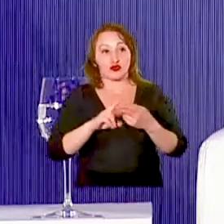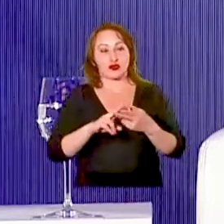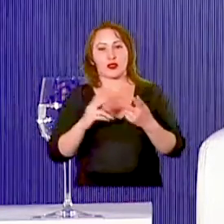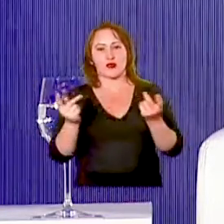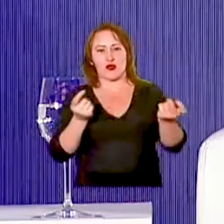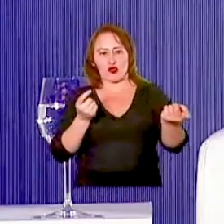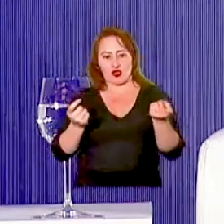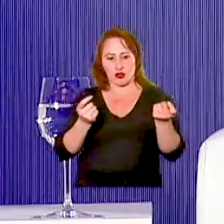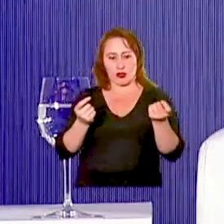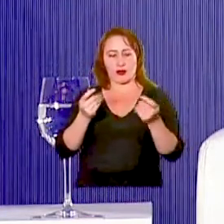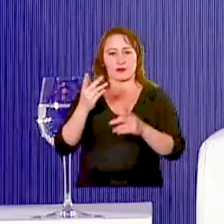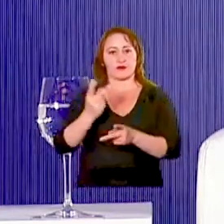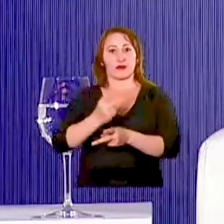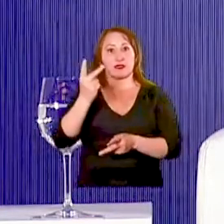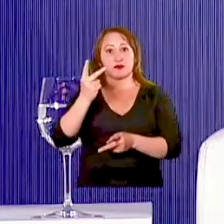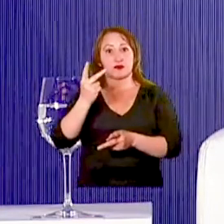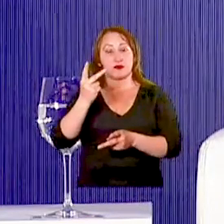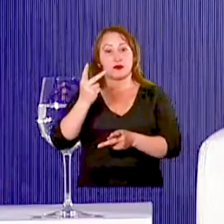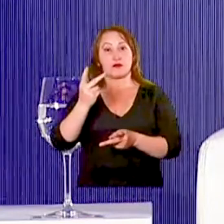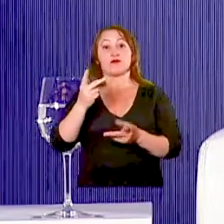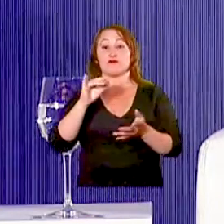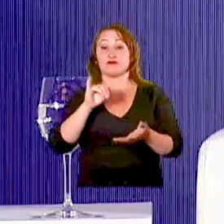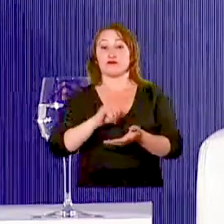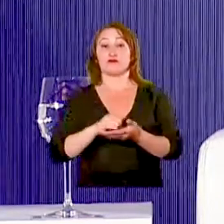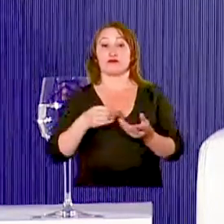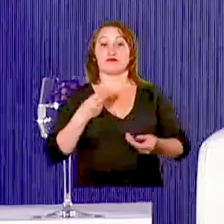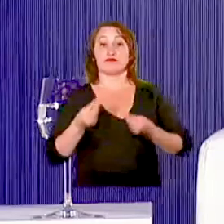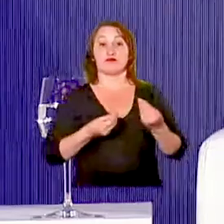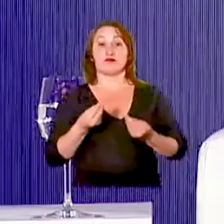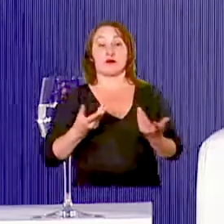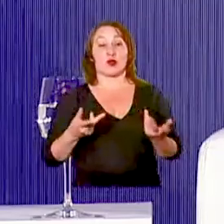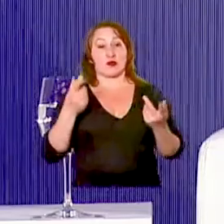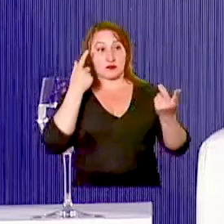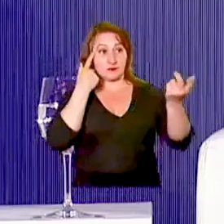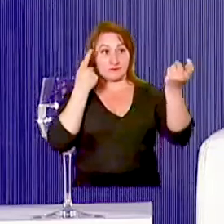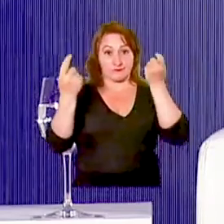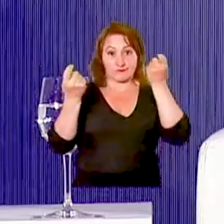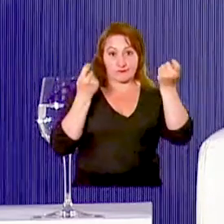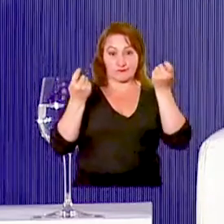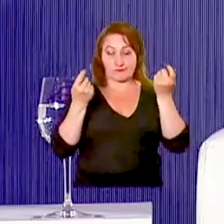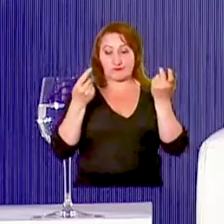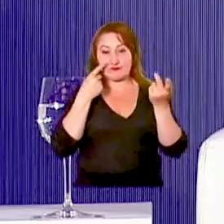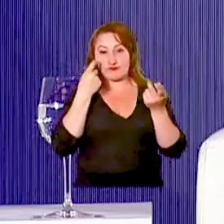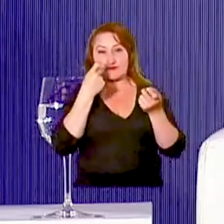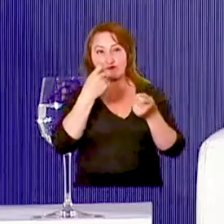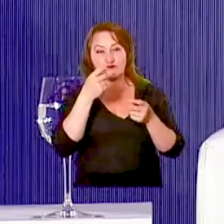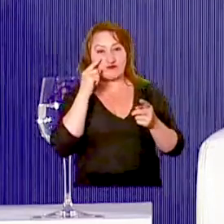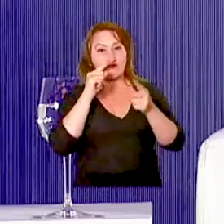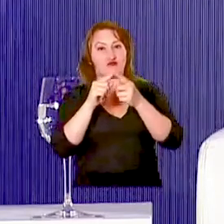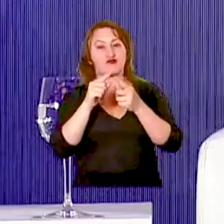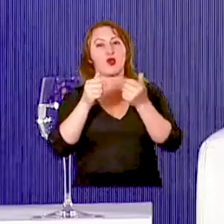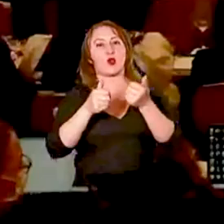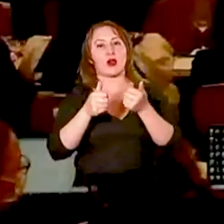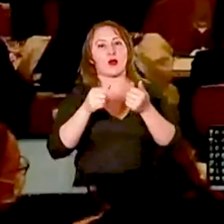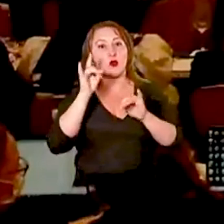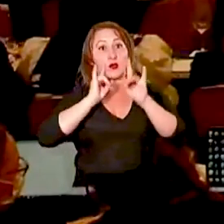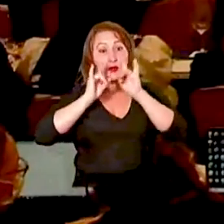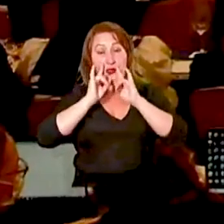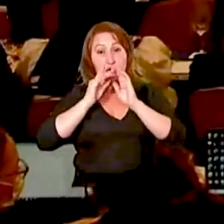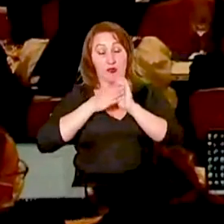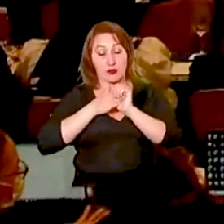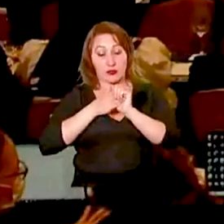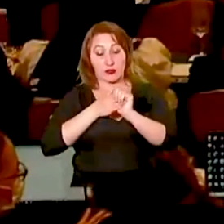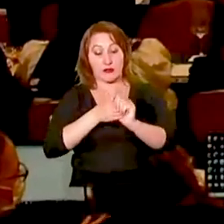y atender el riesgo? Lo hemos hecho a través de una estrategia que busca oír,